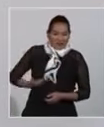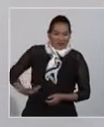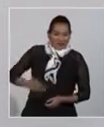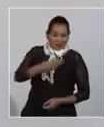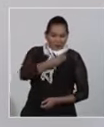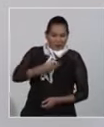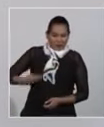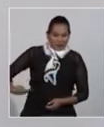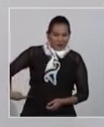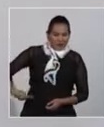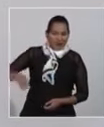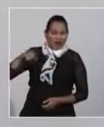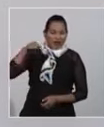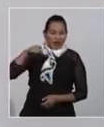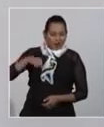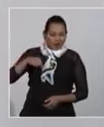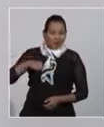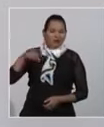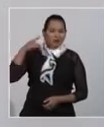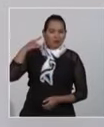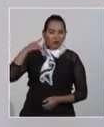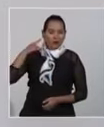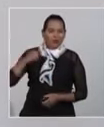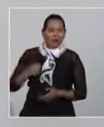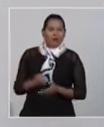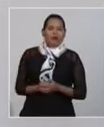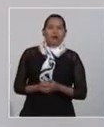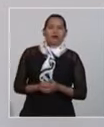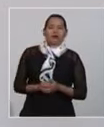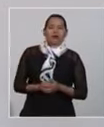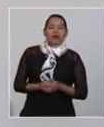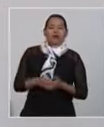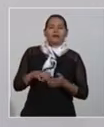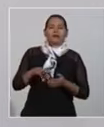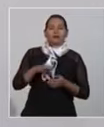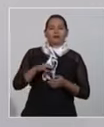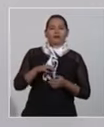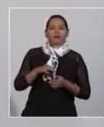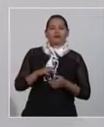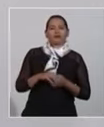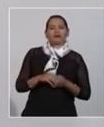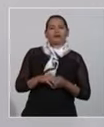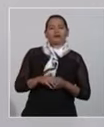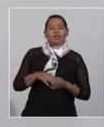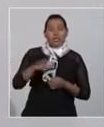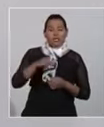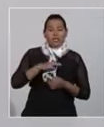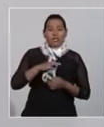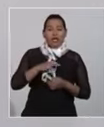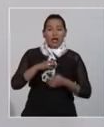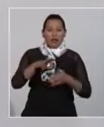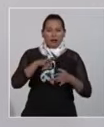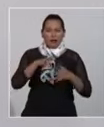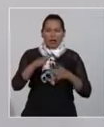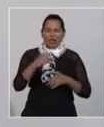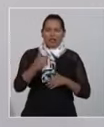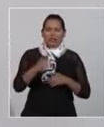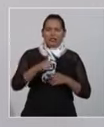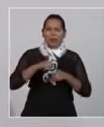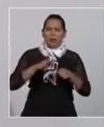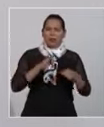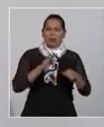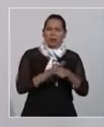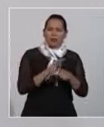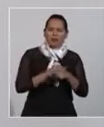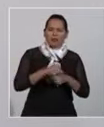de la capital, la cuarta ciudad más importante de la República, la desregulación es importante y el eficaz combate a la corrupción. Ya hablaremos